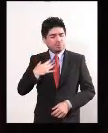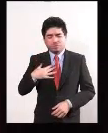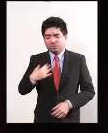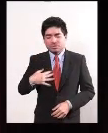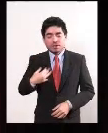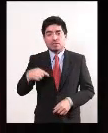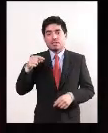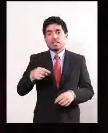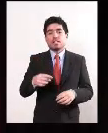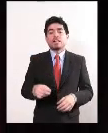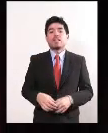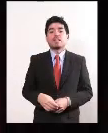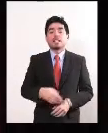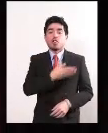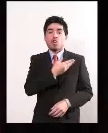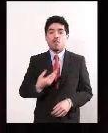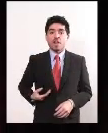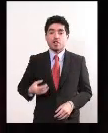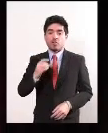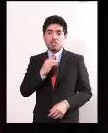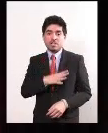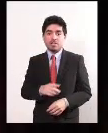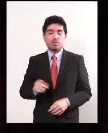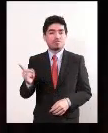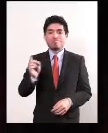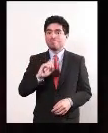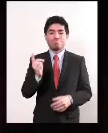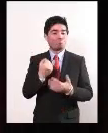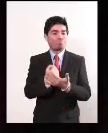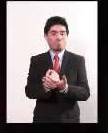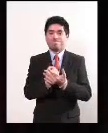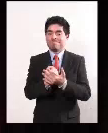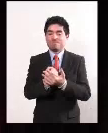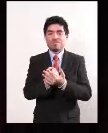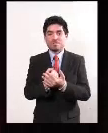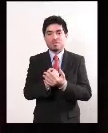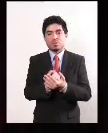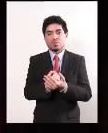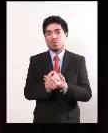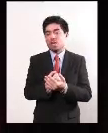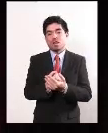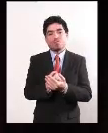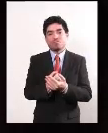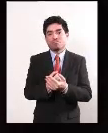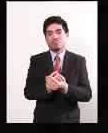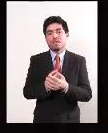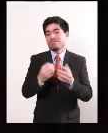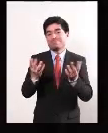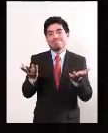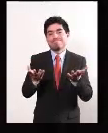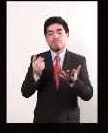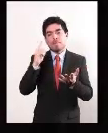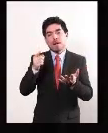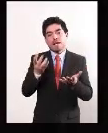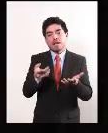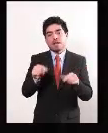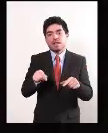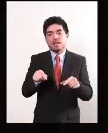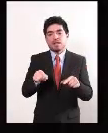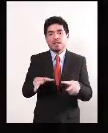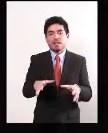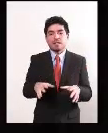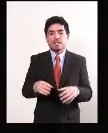este gobierno nacional no ha cobijado ayuda alguna para estas